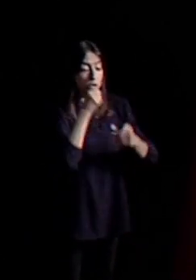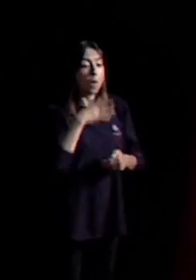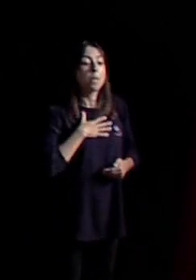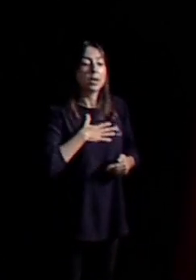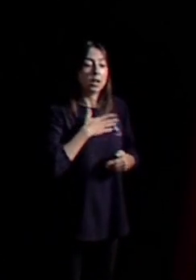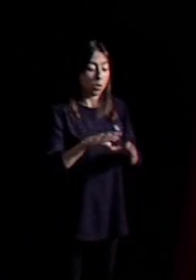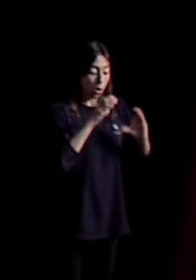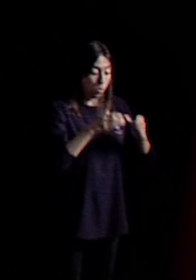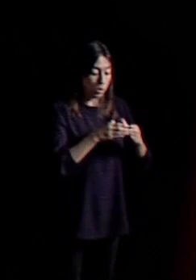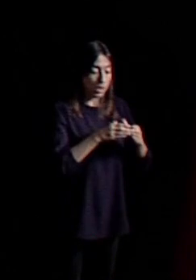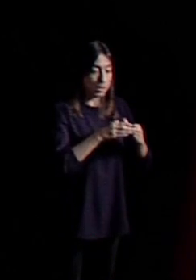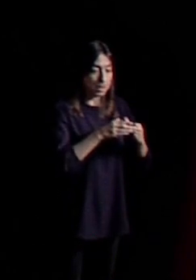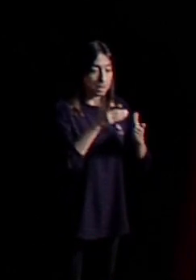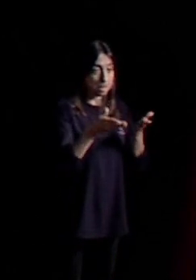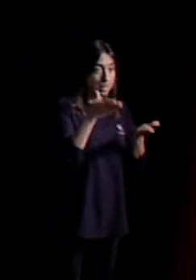es proporcional